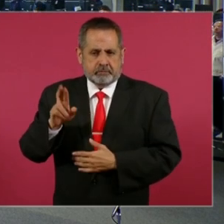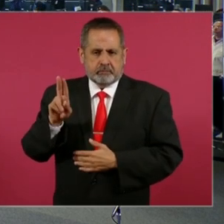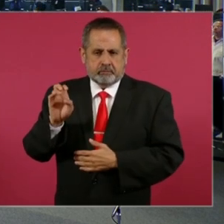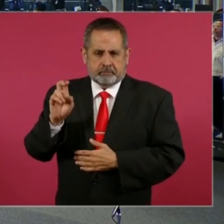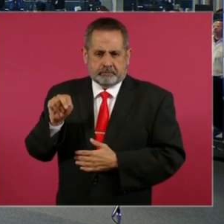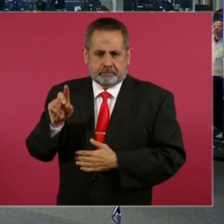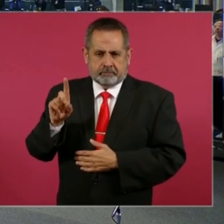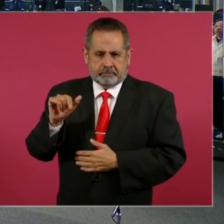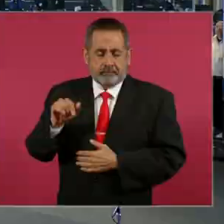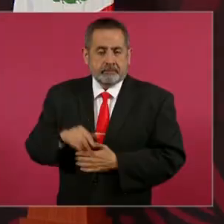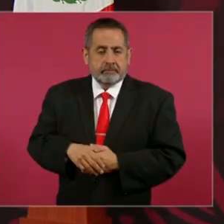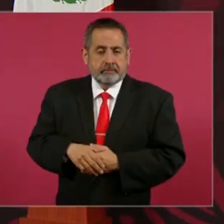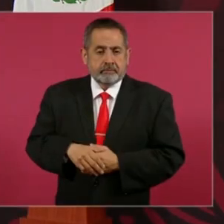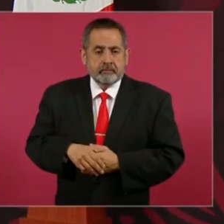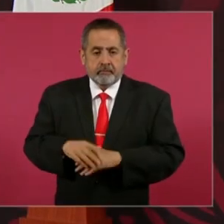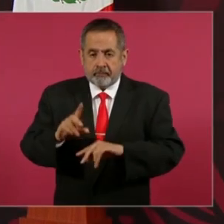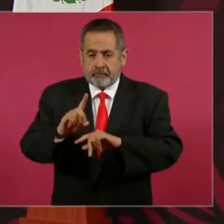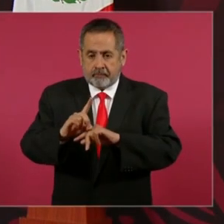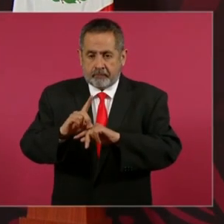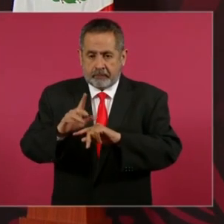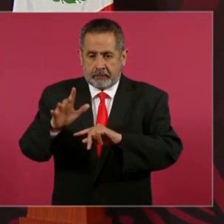sobre un diamante caer,